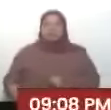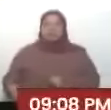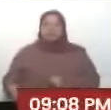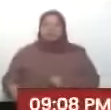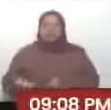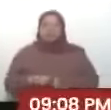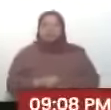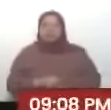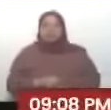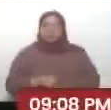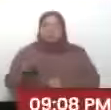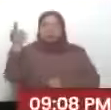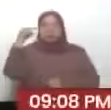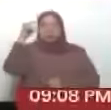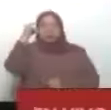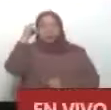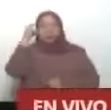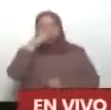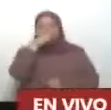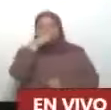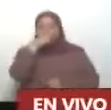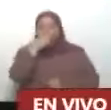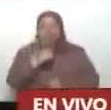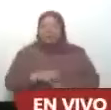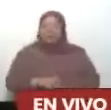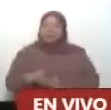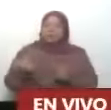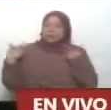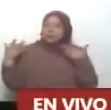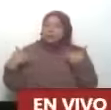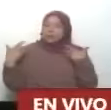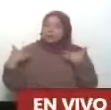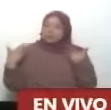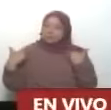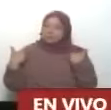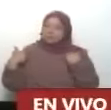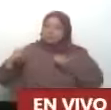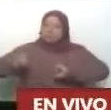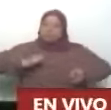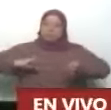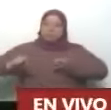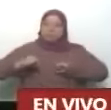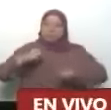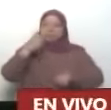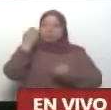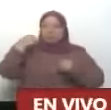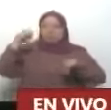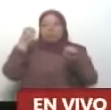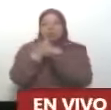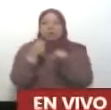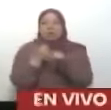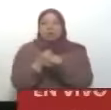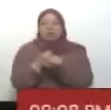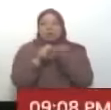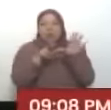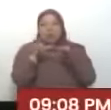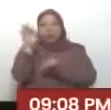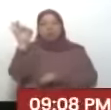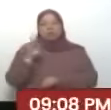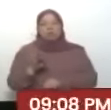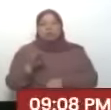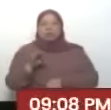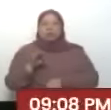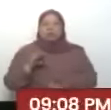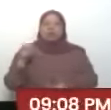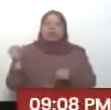También el día de ayer, bueno, se vio reflejado esa realidad. Esa movilización, esa agitación. En el 80%